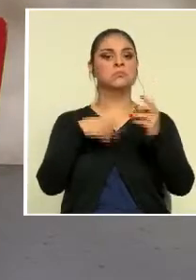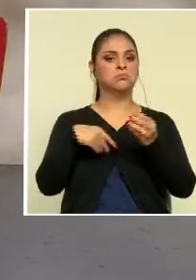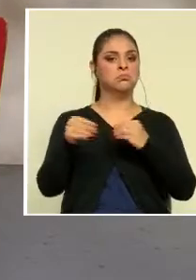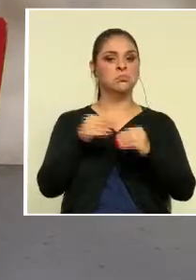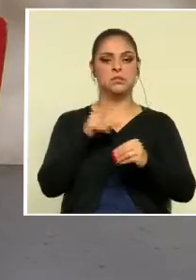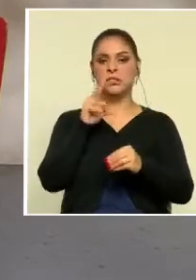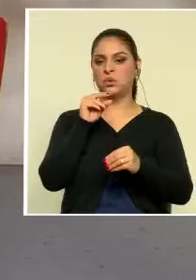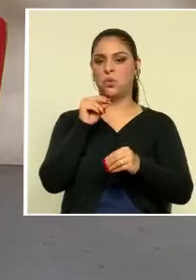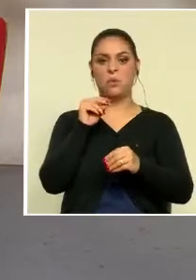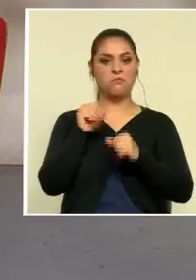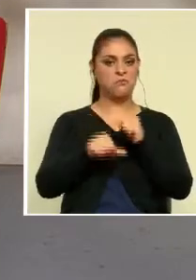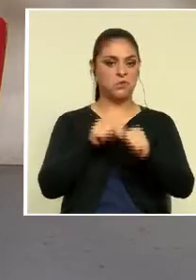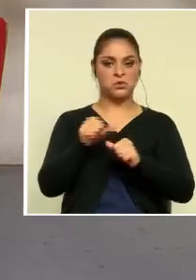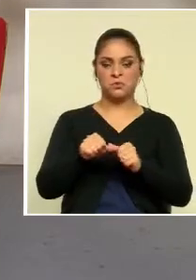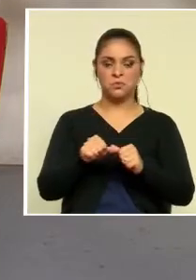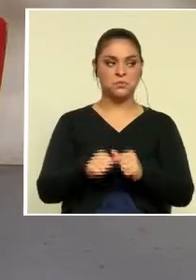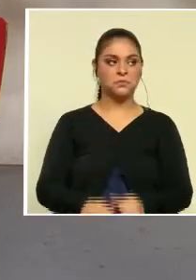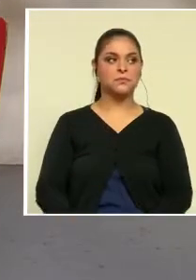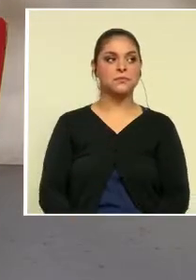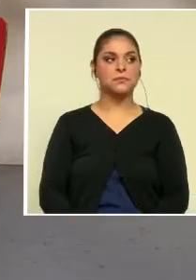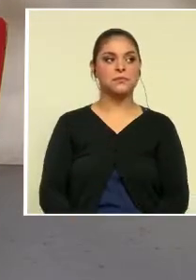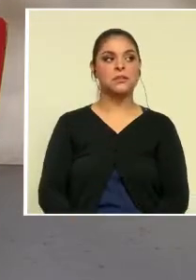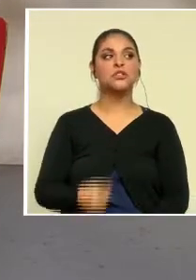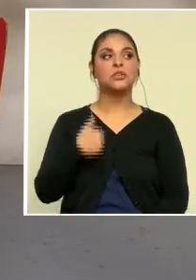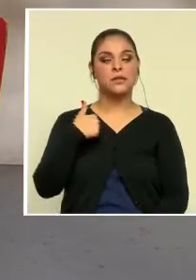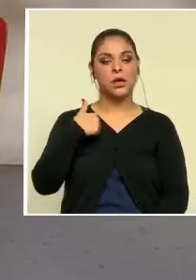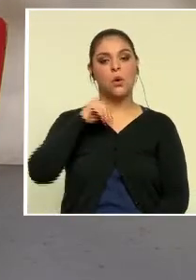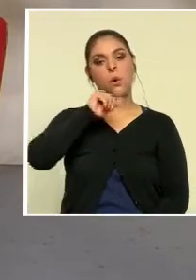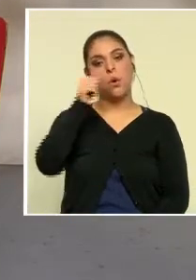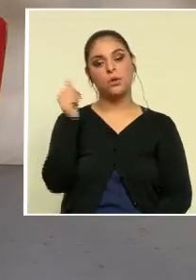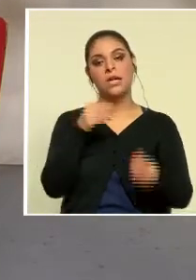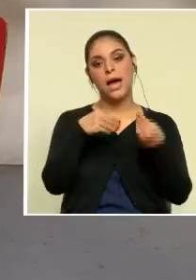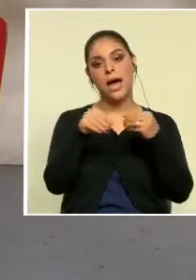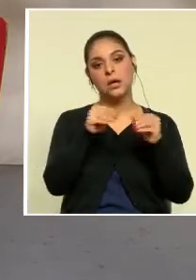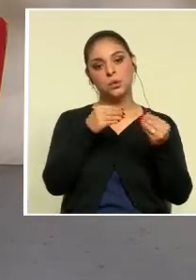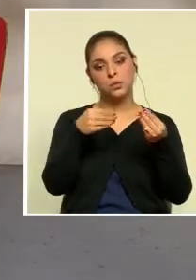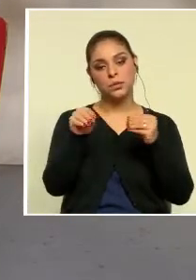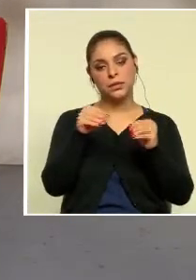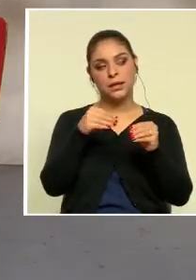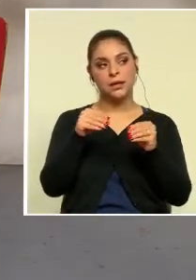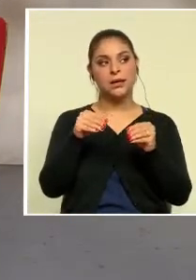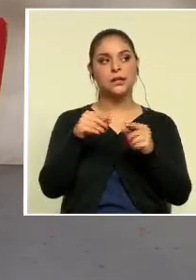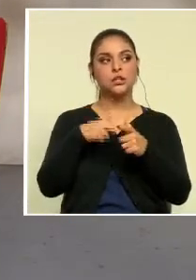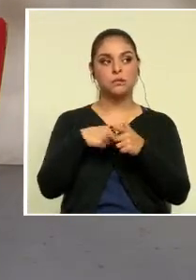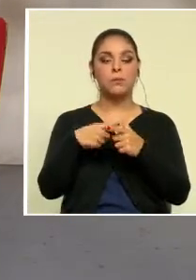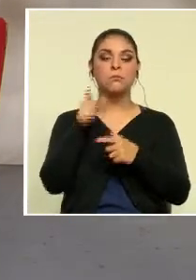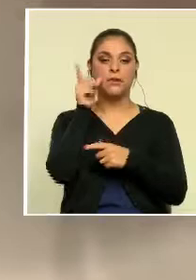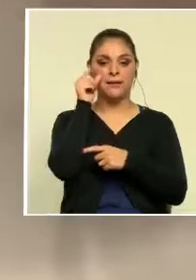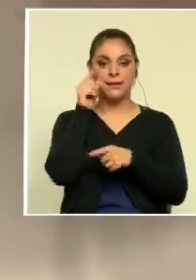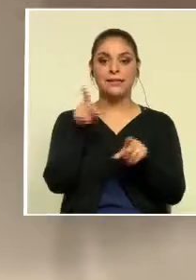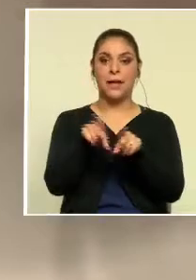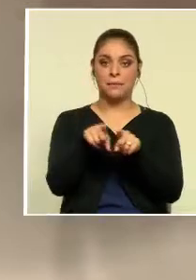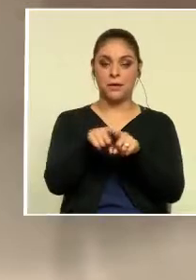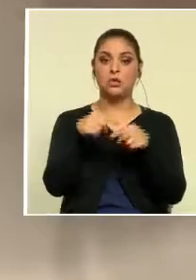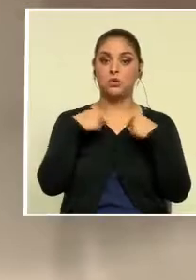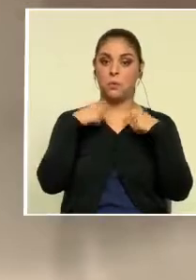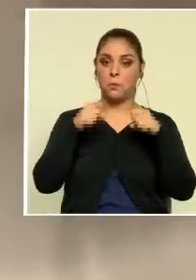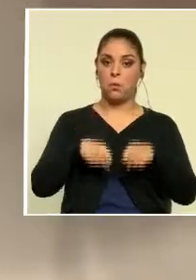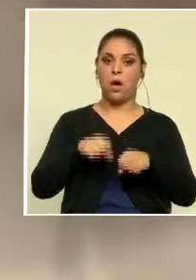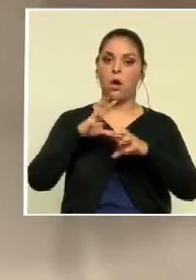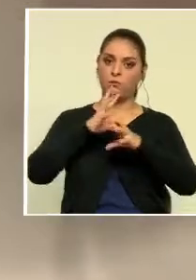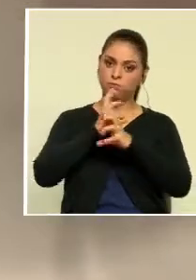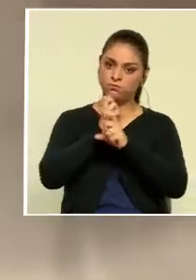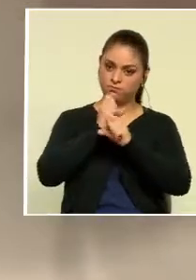y dos fuertes mira yo tengo aquí una cartulina niños y niñas entonces vamos a ver si también yo lo puedo lograr